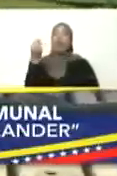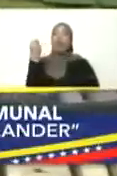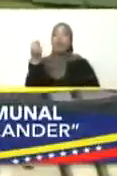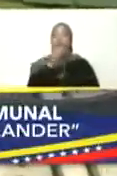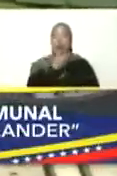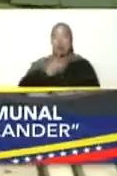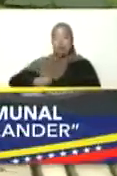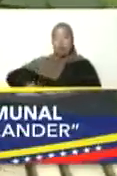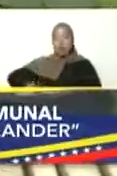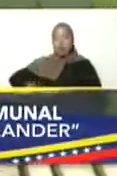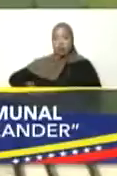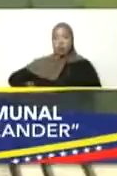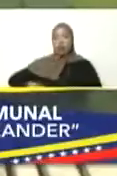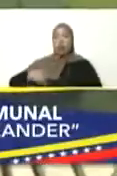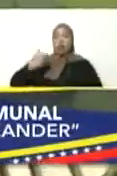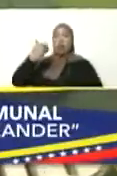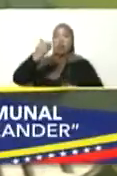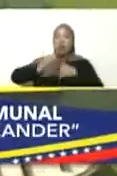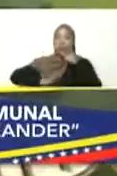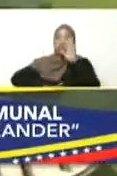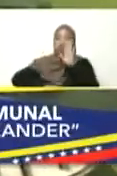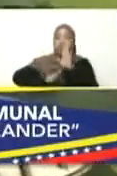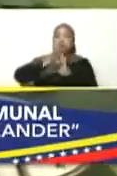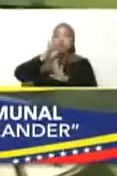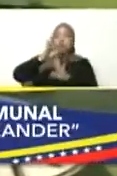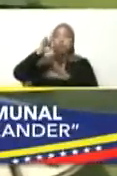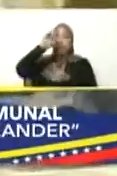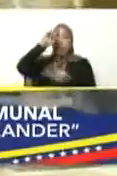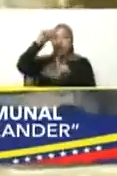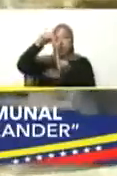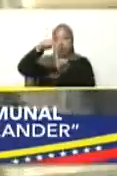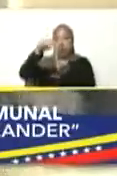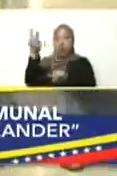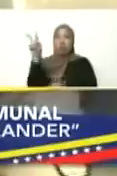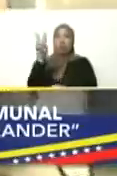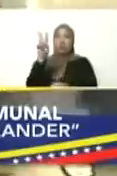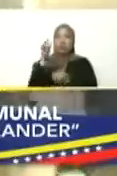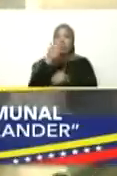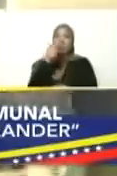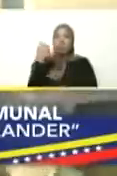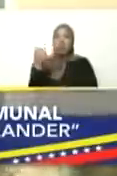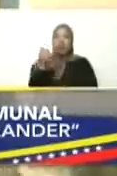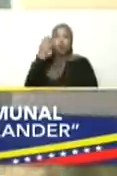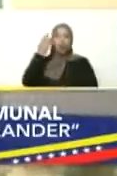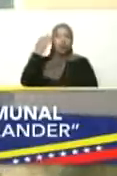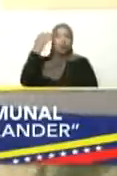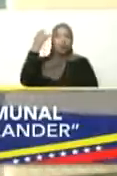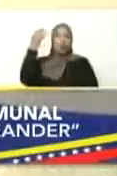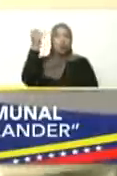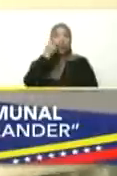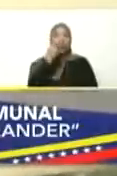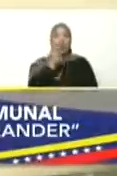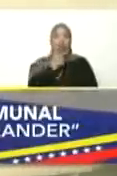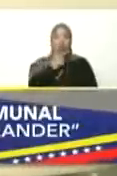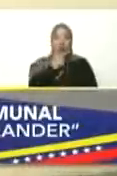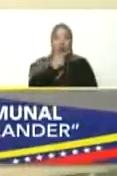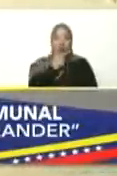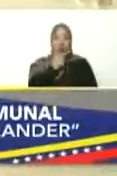quedaron en la patria, jóvenes que apuestan a que podamos seguir haciendo el país que todos pensamos y soñamos. Y hoy aquí,